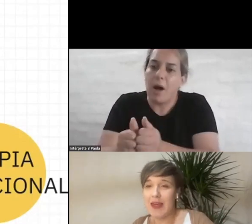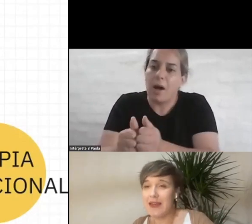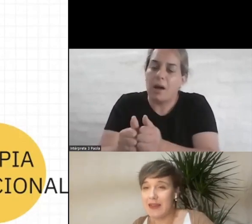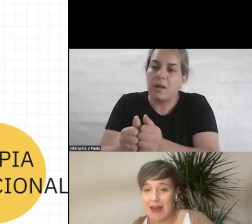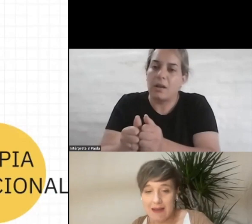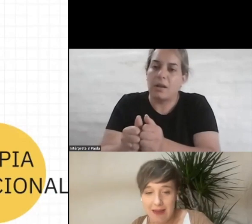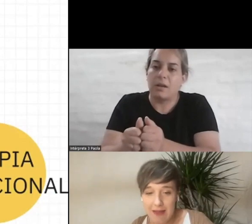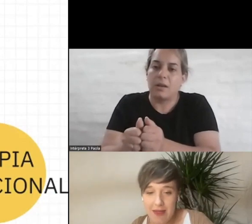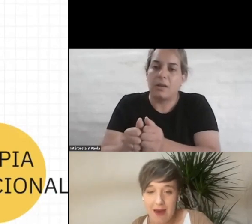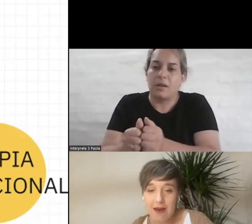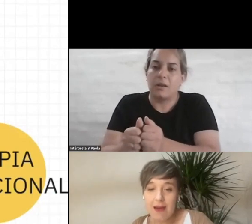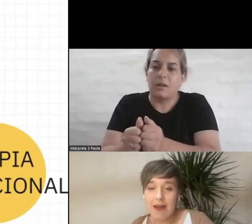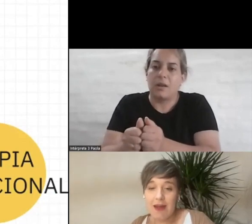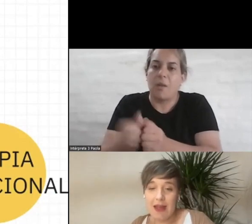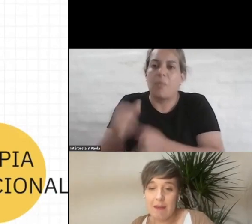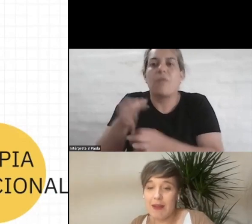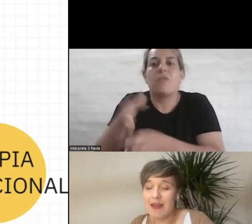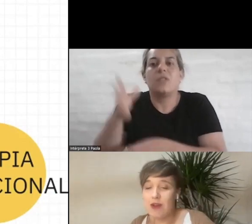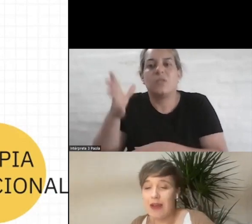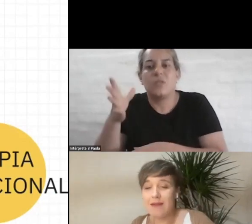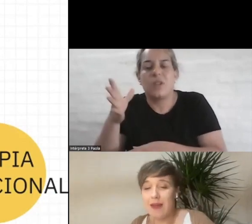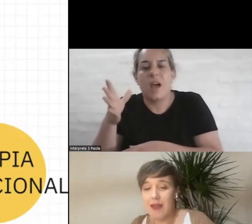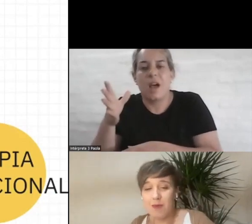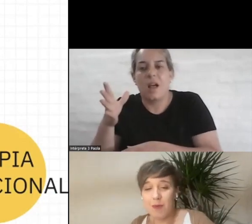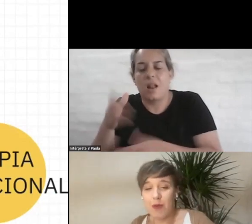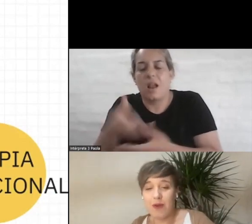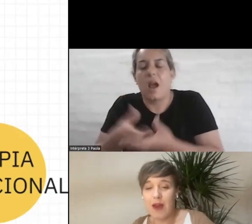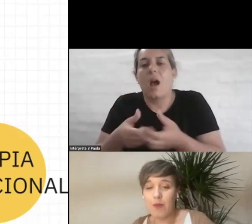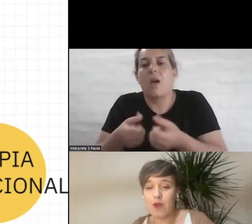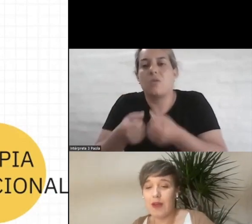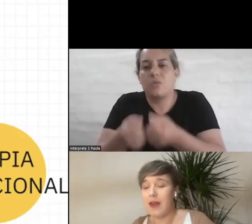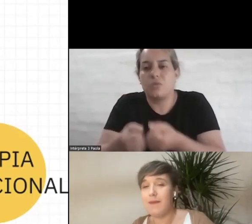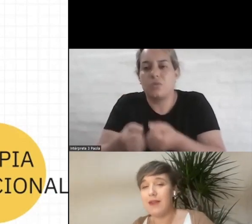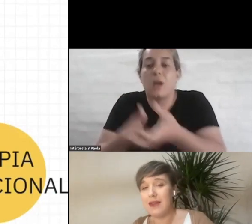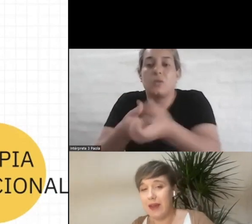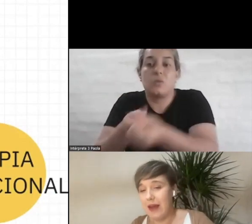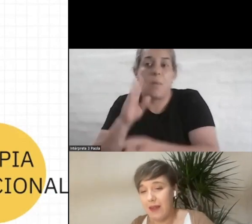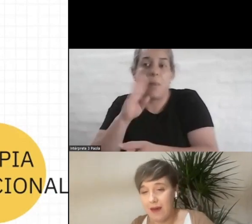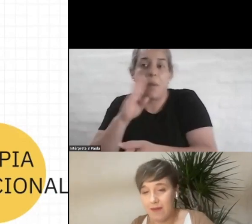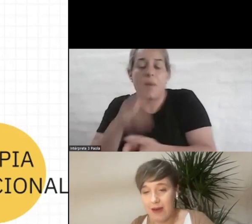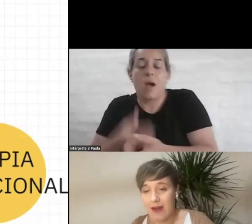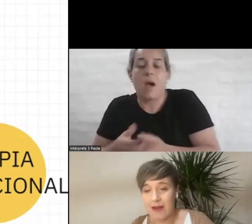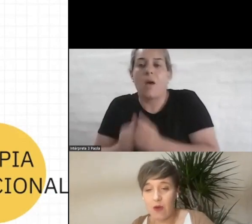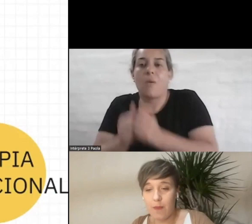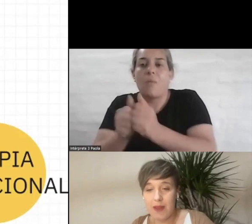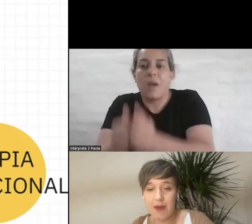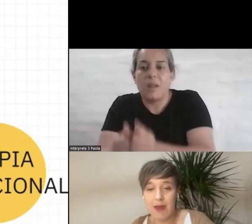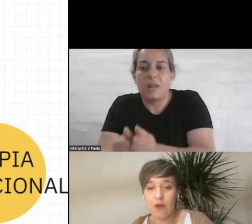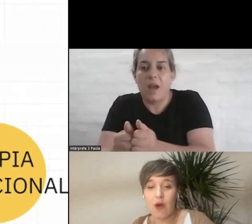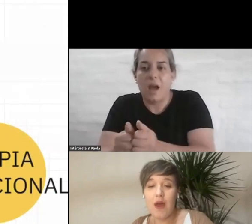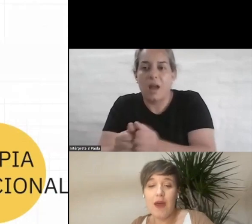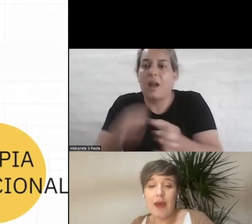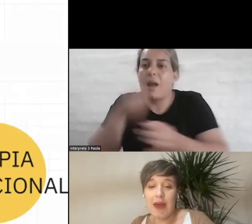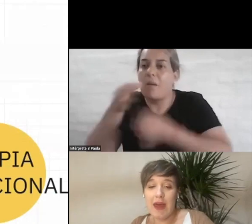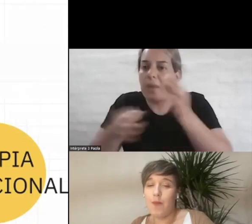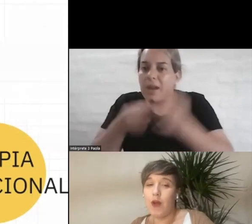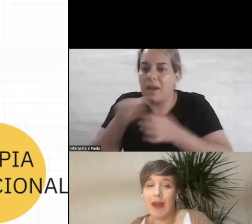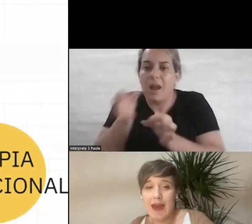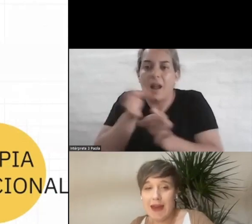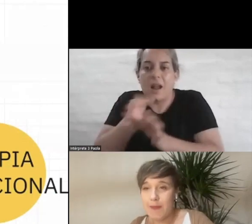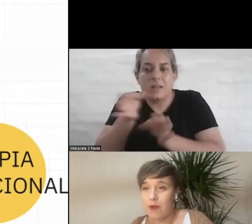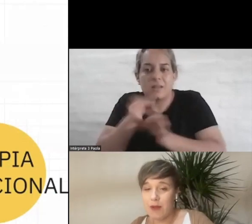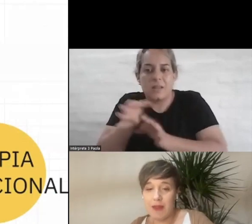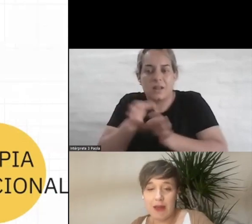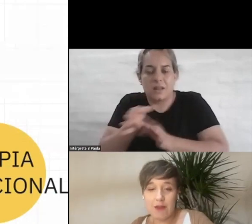lactancia, especialistas en lactancia. El papel de asesora de lactancia es proporcionar, pues, herramientas de calidad, ¿vale? En este acompañamiento.